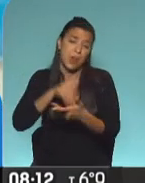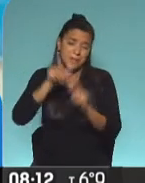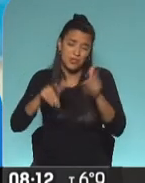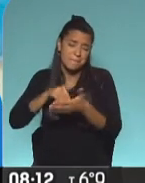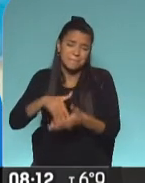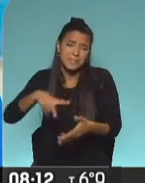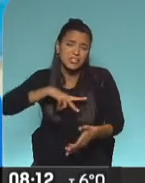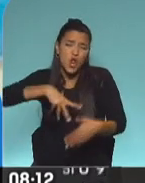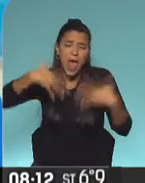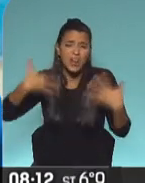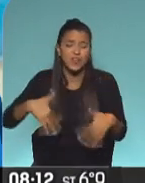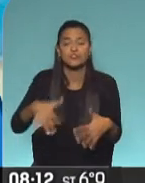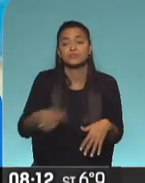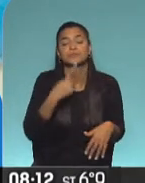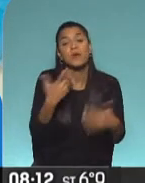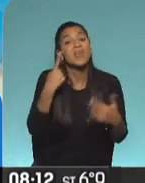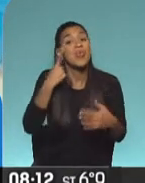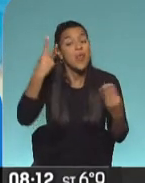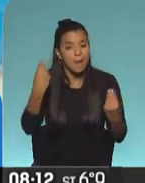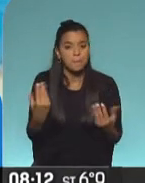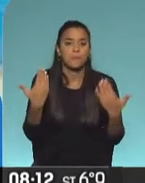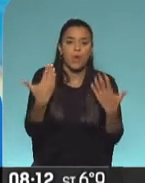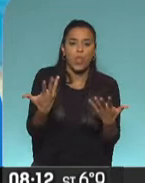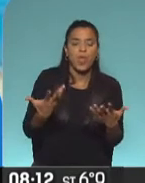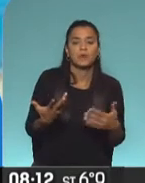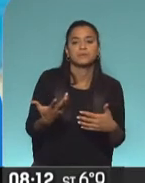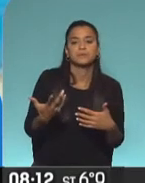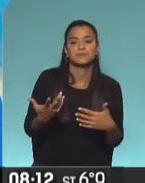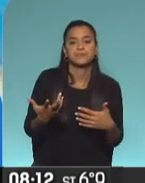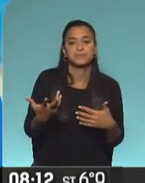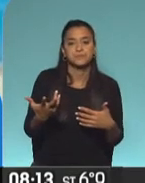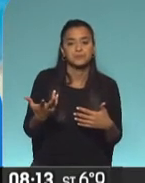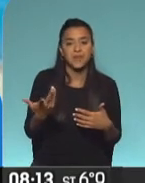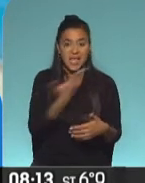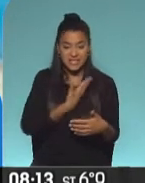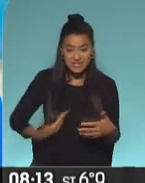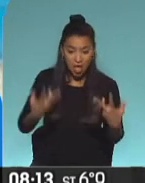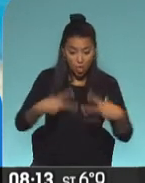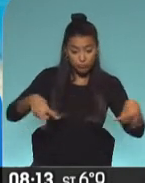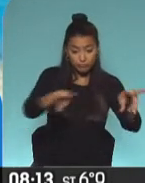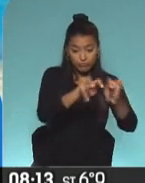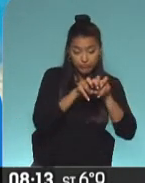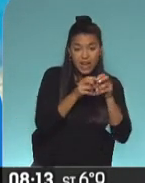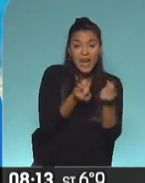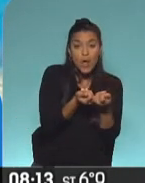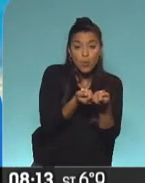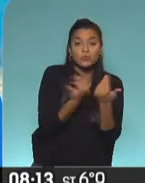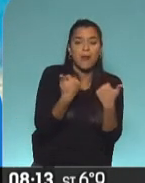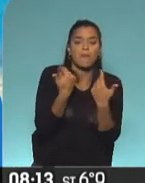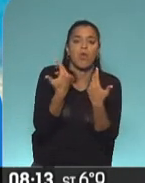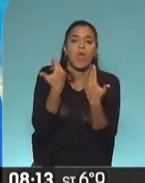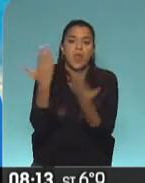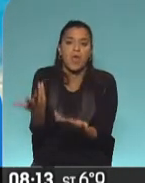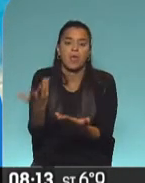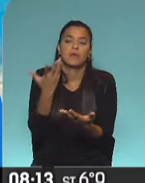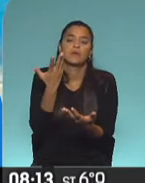es con la idea de poder construir, que el Estado pueda recaudar recursos para afrontar esta crisis